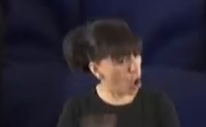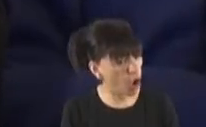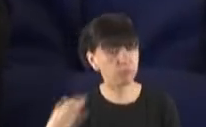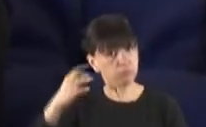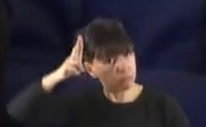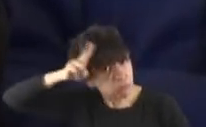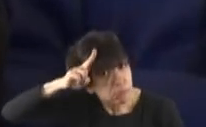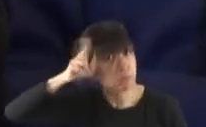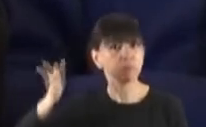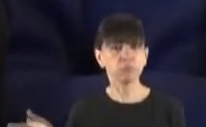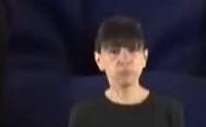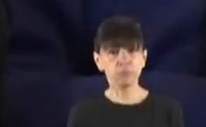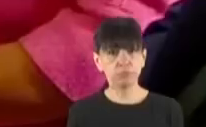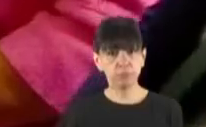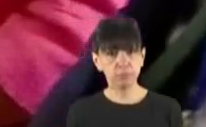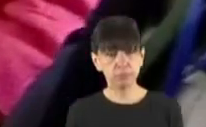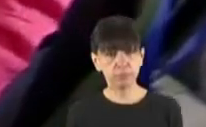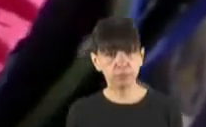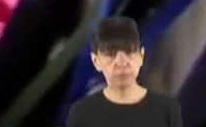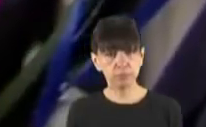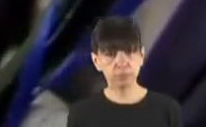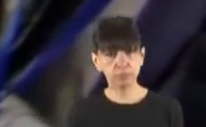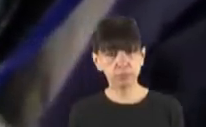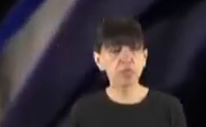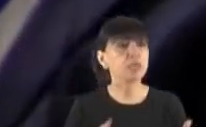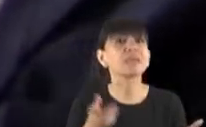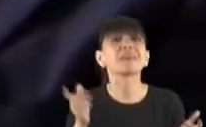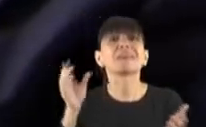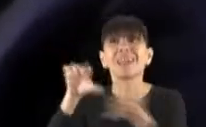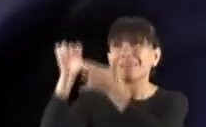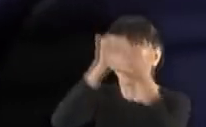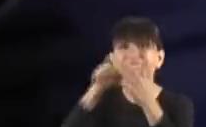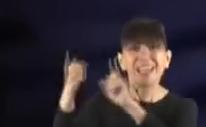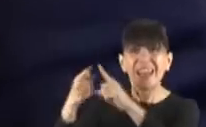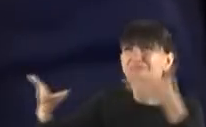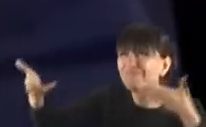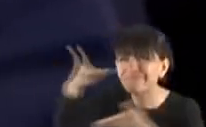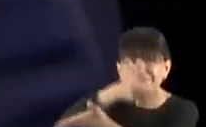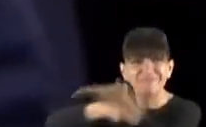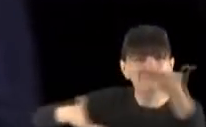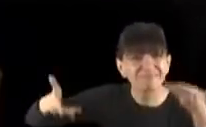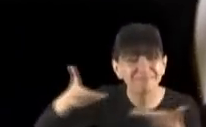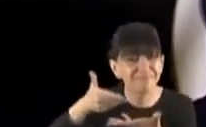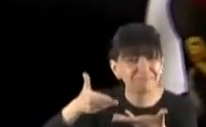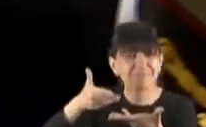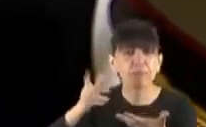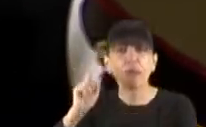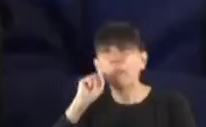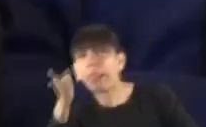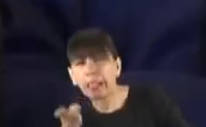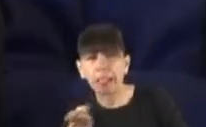Y debería ser tan cuestionado quebrar las reglas del multilateralismo, quebrar las reglas de la Carta de las Naciones